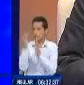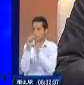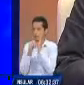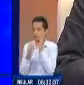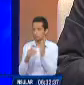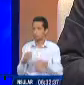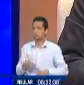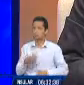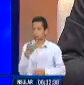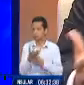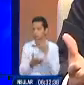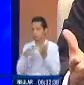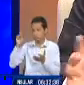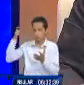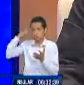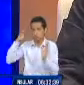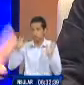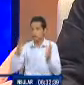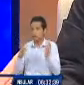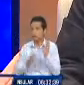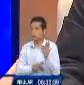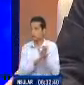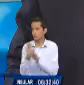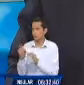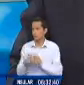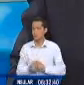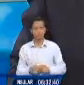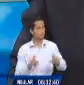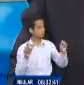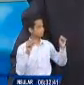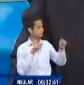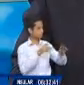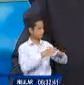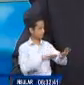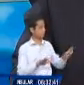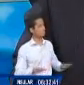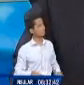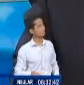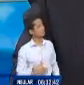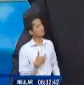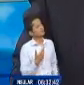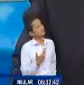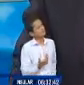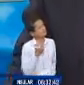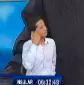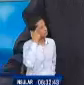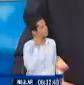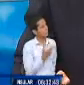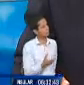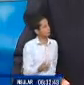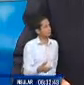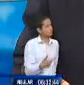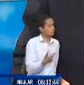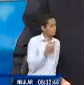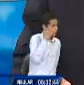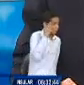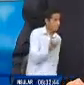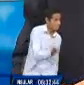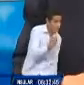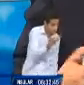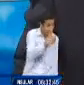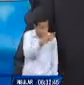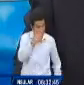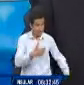minera que establecido con el gobierno y creo que busca desarrollar línea para terminar señor ministro a ver cómo se utiliza a resolver el tema decir estamos limitando que vengan a invertir